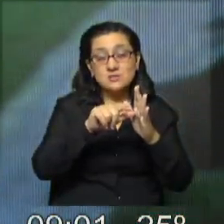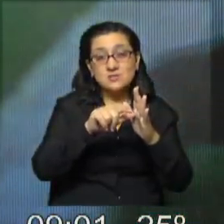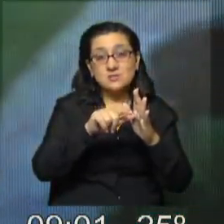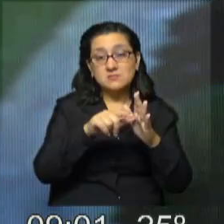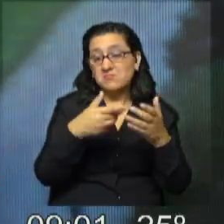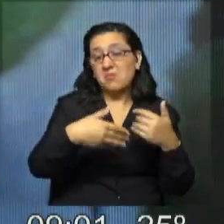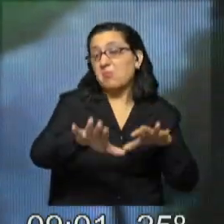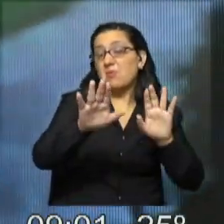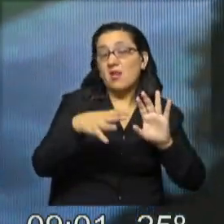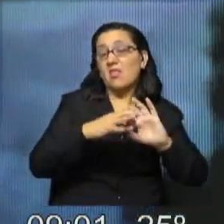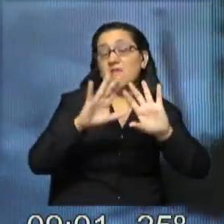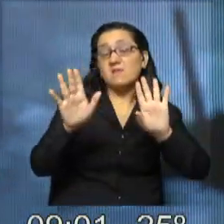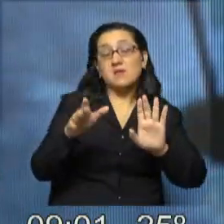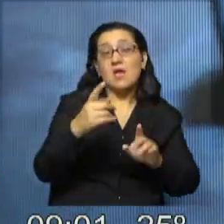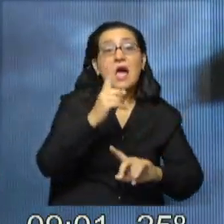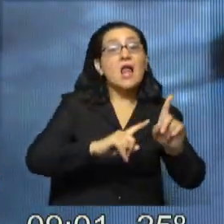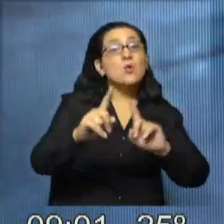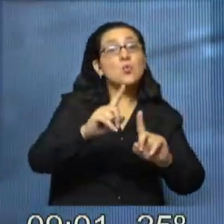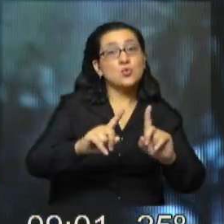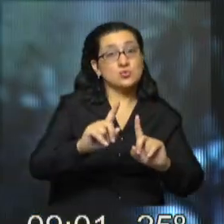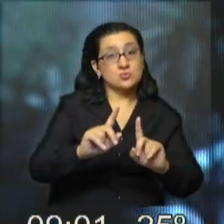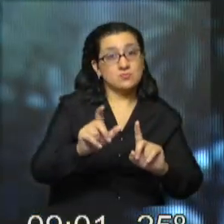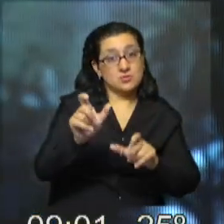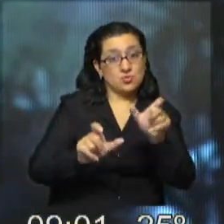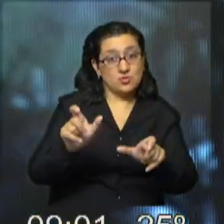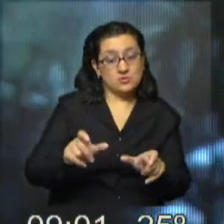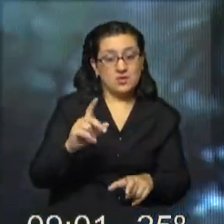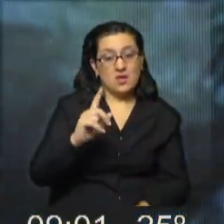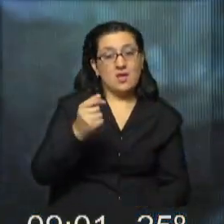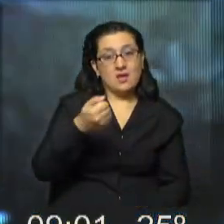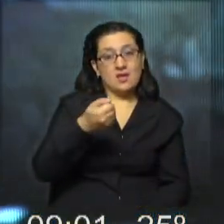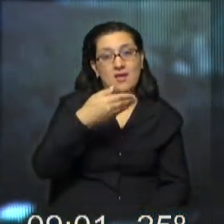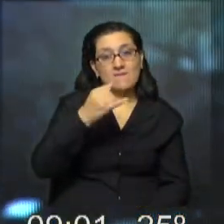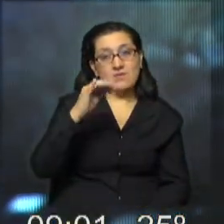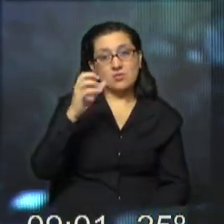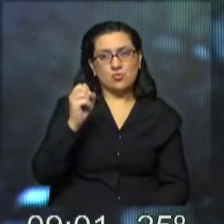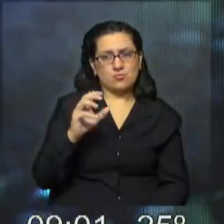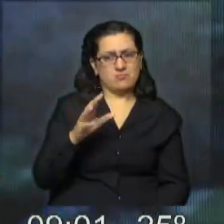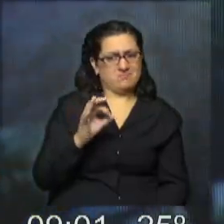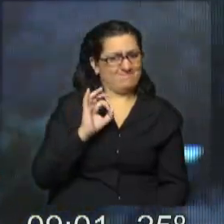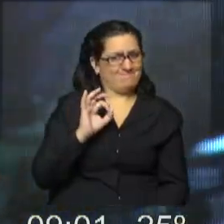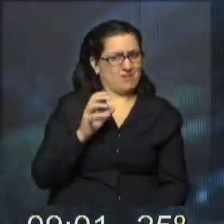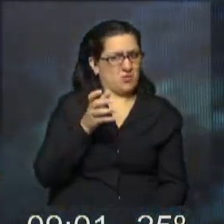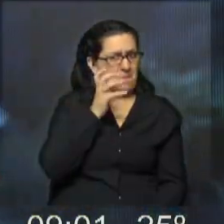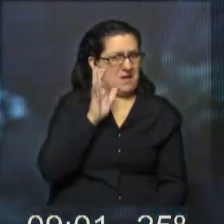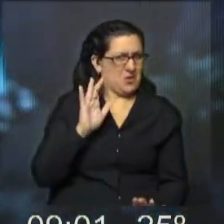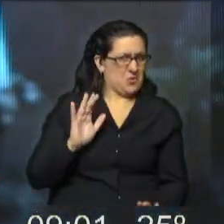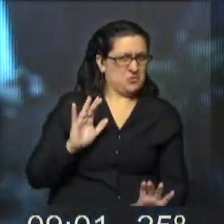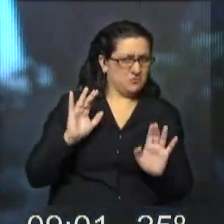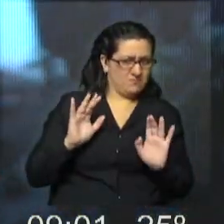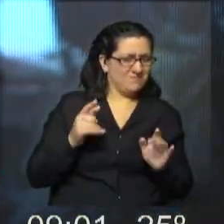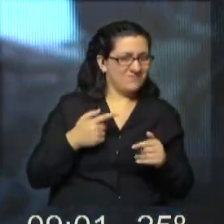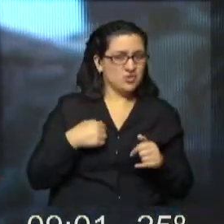como si nada, a determinados mentores. Gavito ve que ahí hay una cuestión bastante peligrosa y se abstiene.